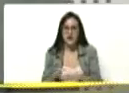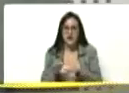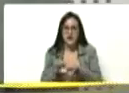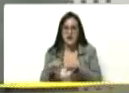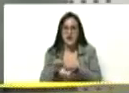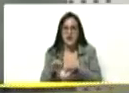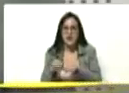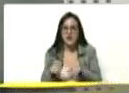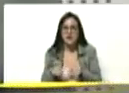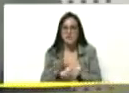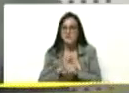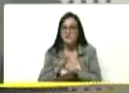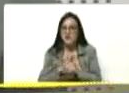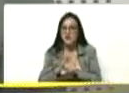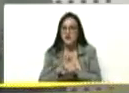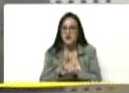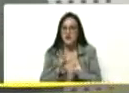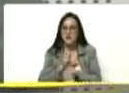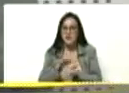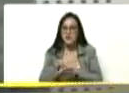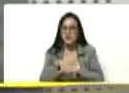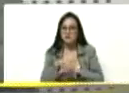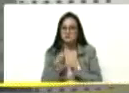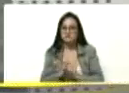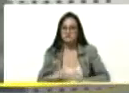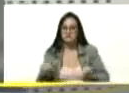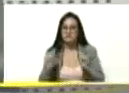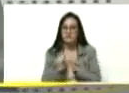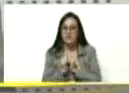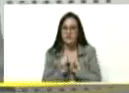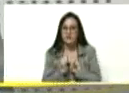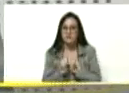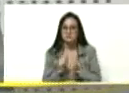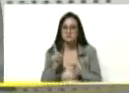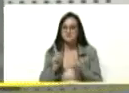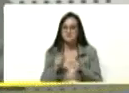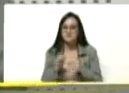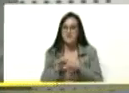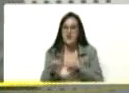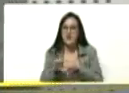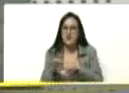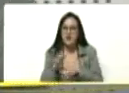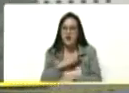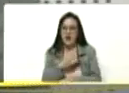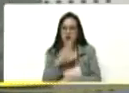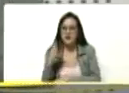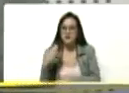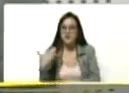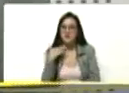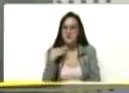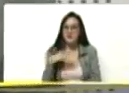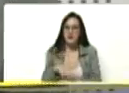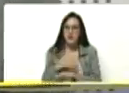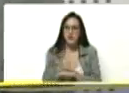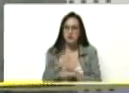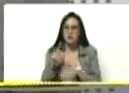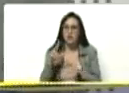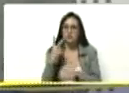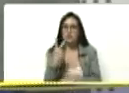other Caribbean islands affected. Y a otras islas caribeñas afectadas. By hurricanes Irma and Maria. Por dos